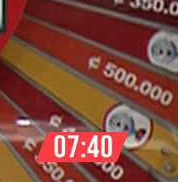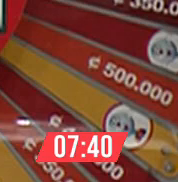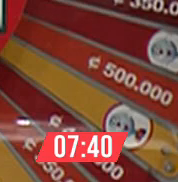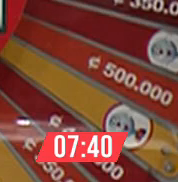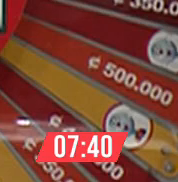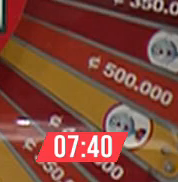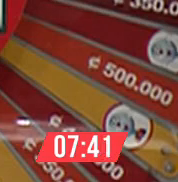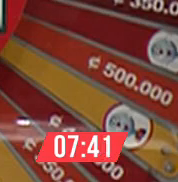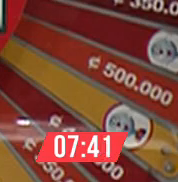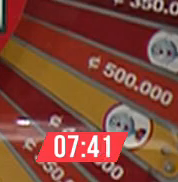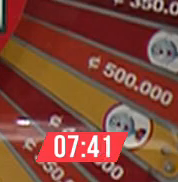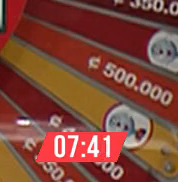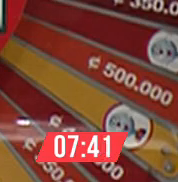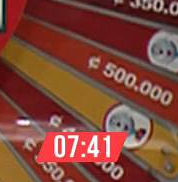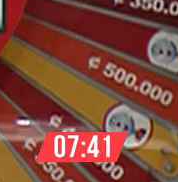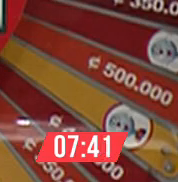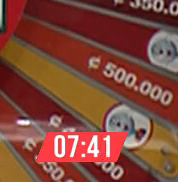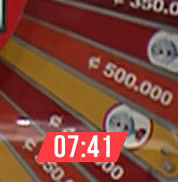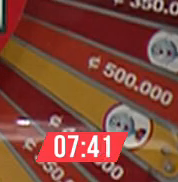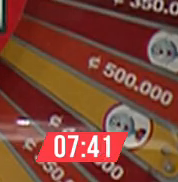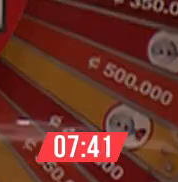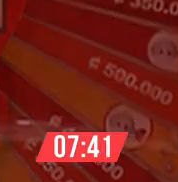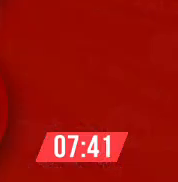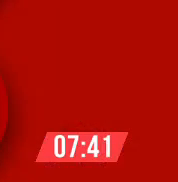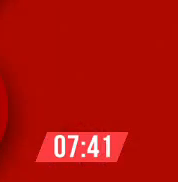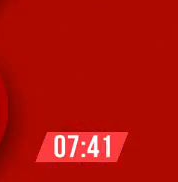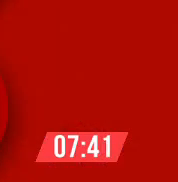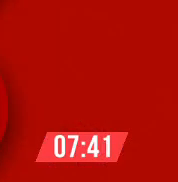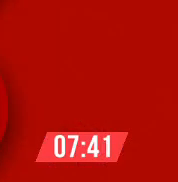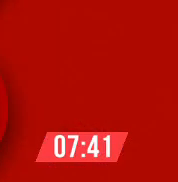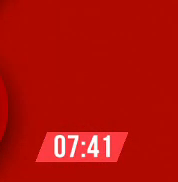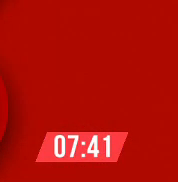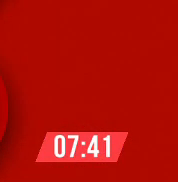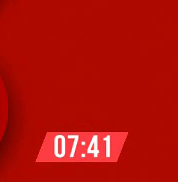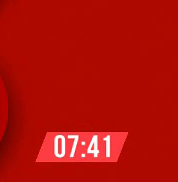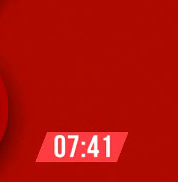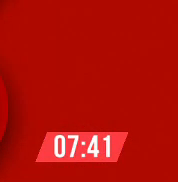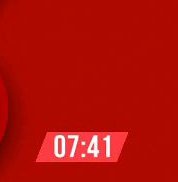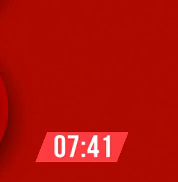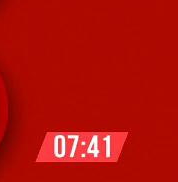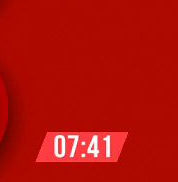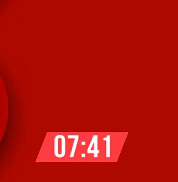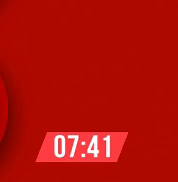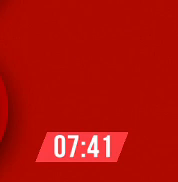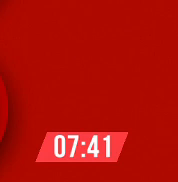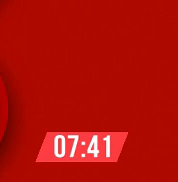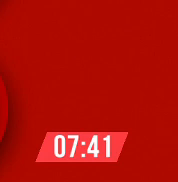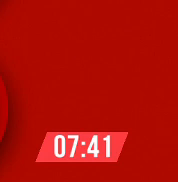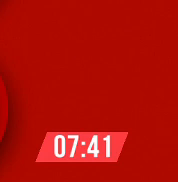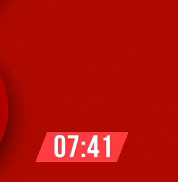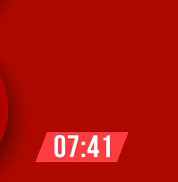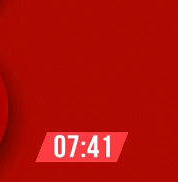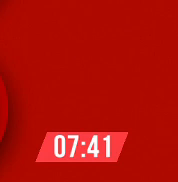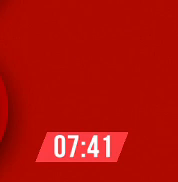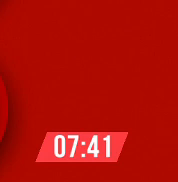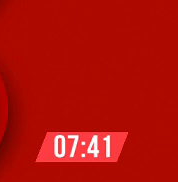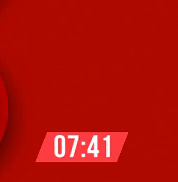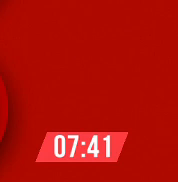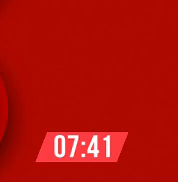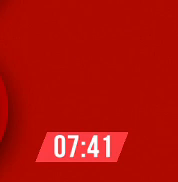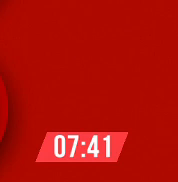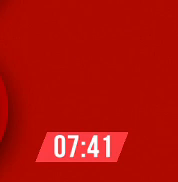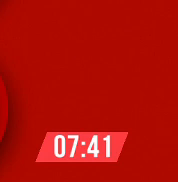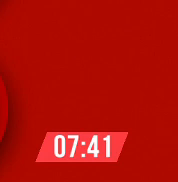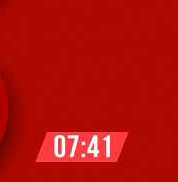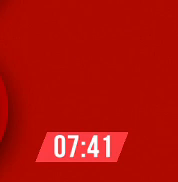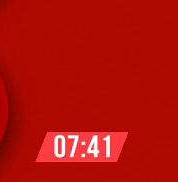Volvemos desde el auditorio de la Junta de Protección Social con el resumen del sorteo de esta noche. Sorteo de Lotería Popular Chances hoy